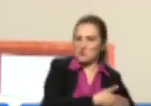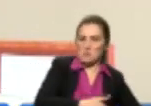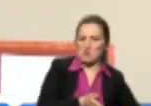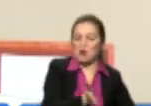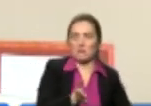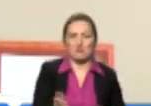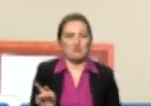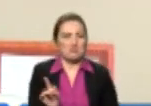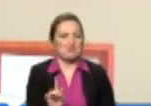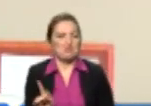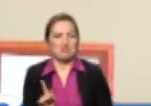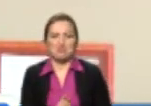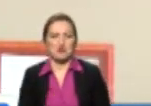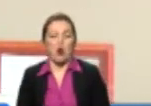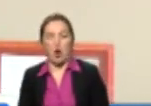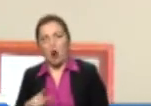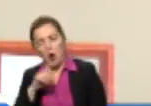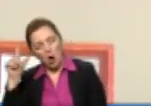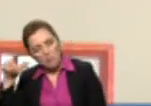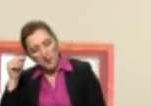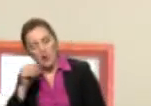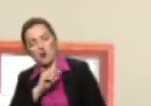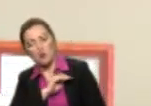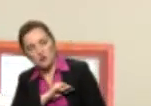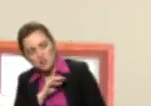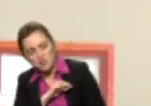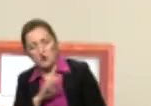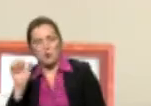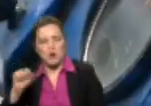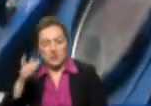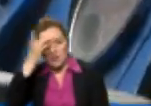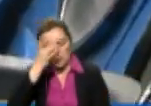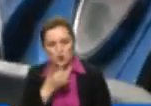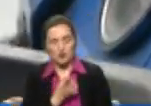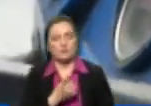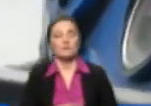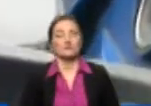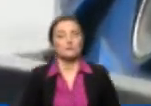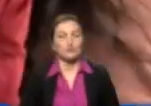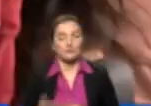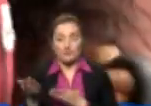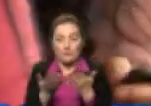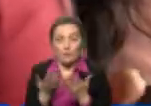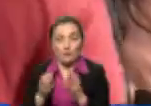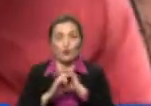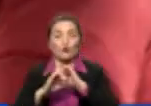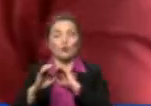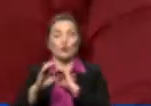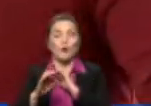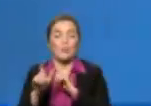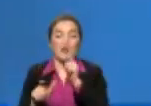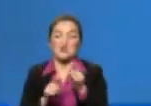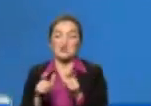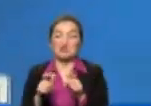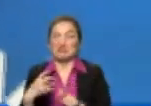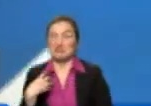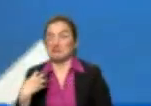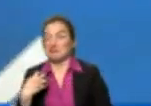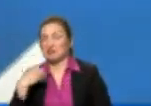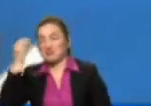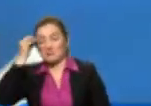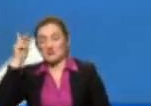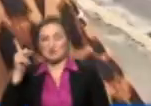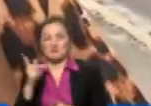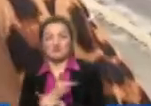uso de ellas y reestructurar cuando el Estado lo considere pertinente. Respecto al servicio que brindan los buses, los usuarios opinan que